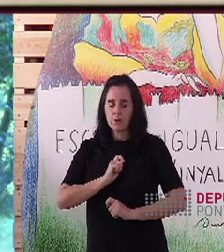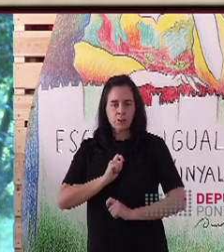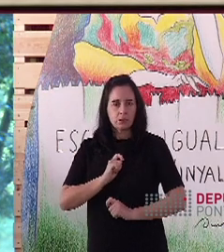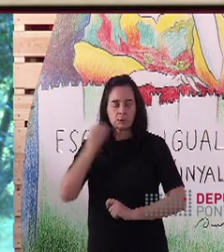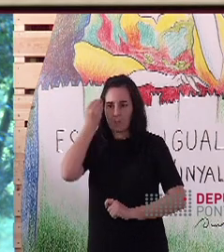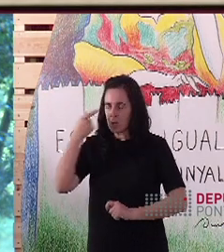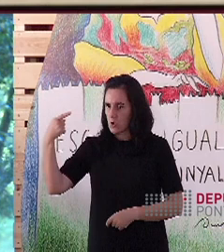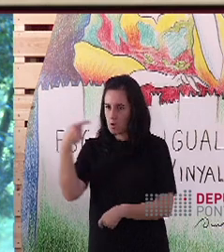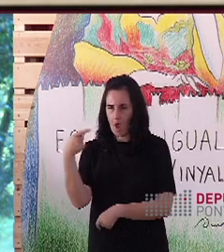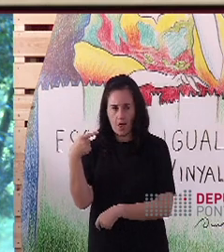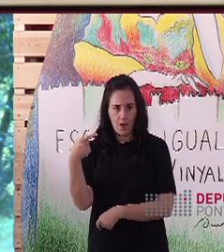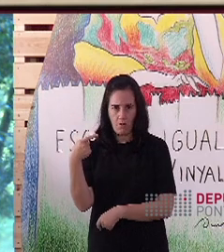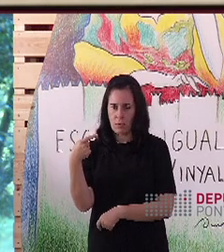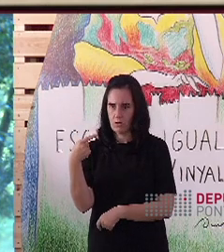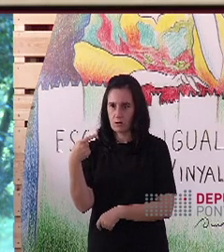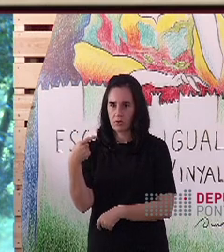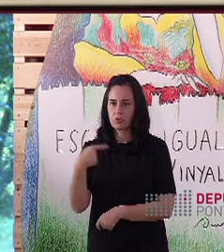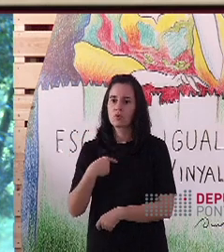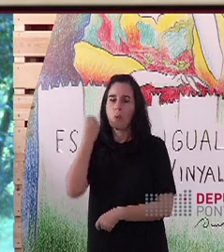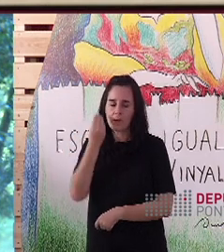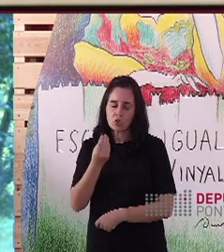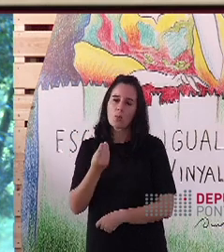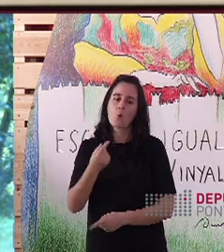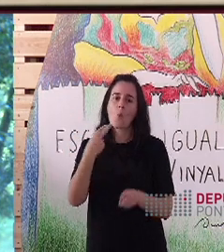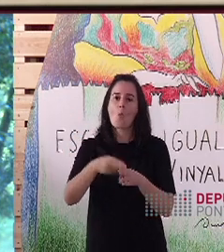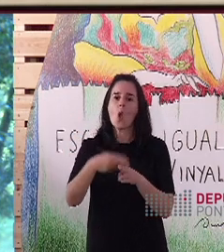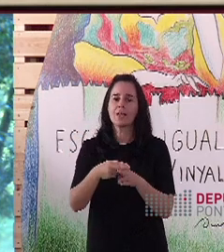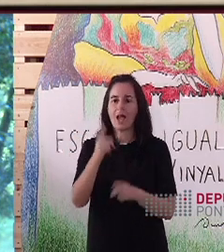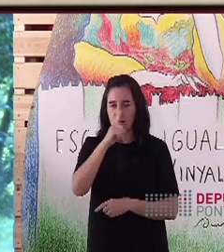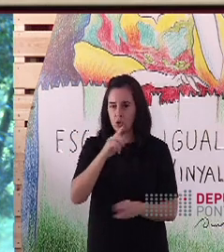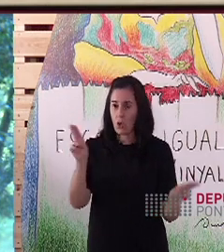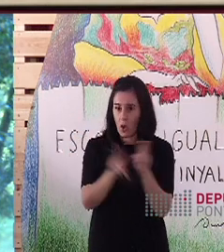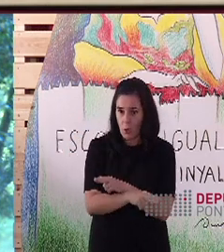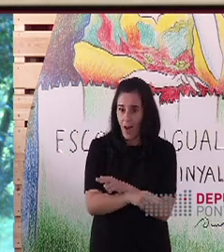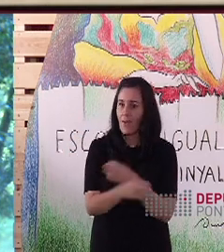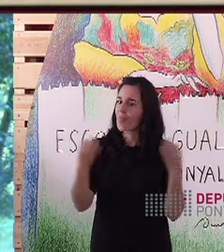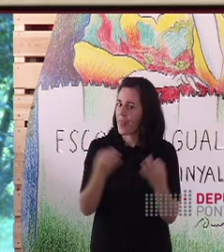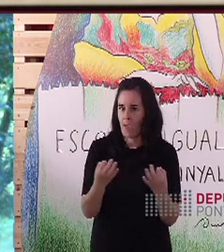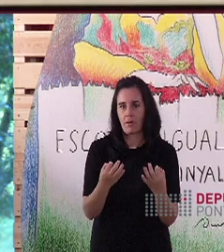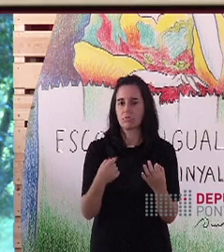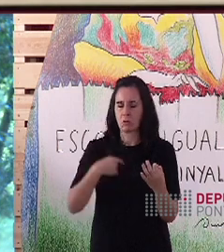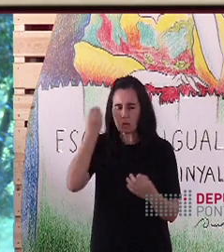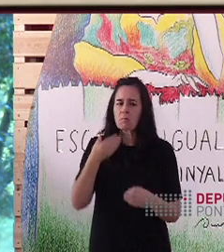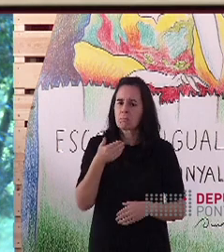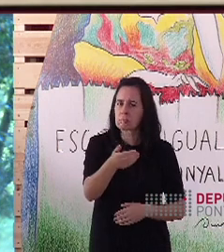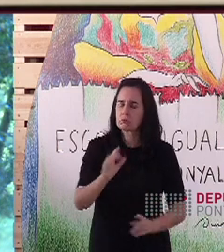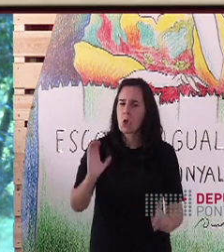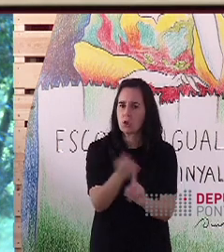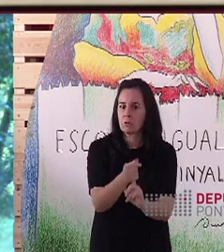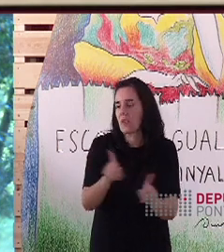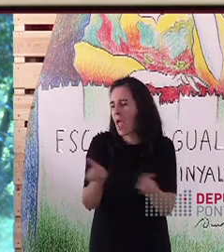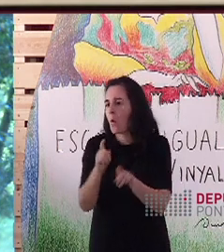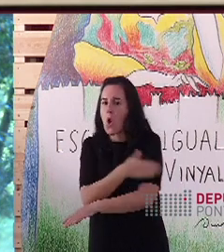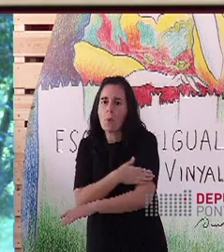enorme. Yo creo que se harán políticas abolicionistas, quieran o no quieran los gobiernos, se acabarán haciendo, porque la